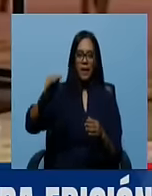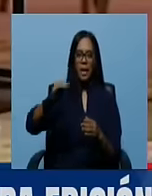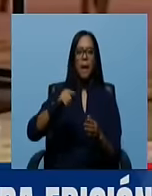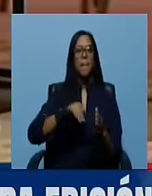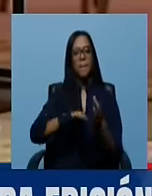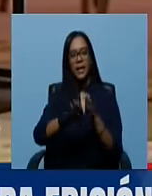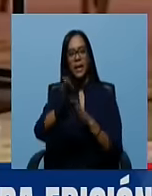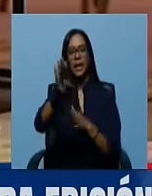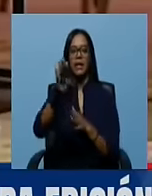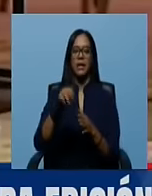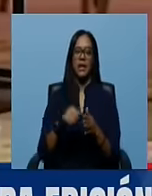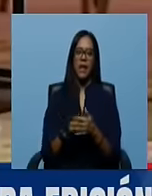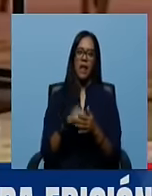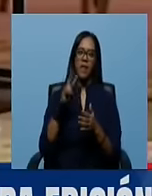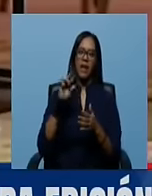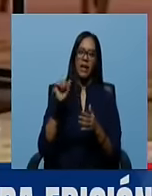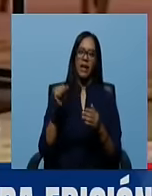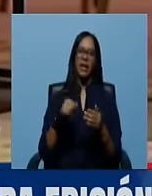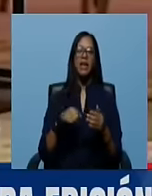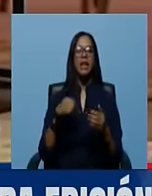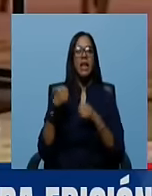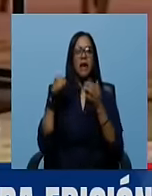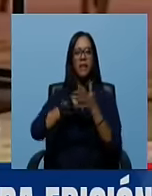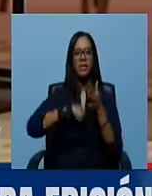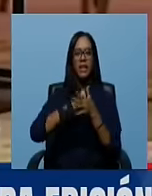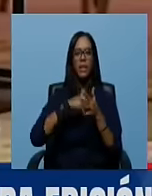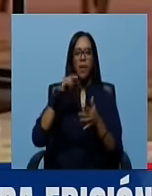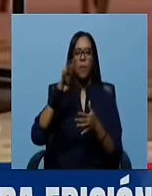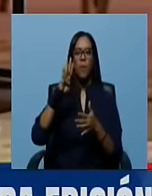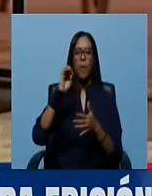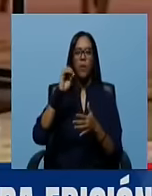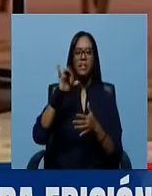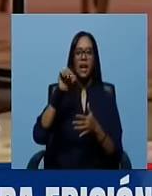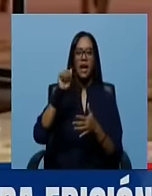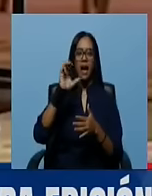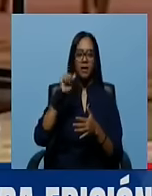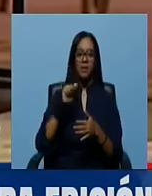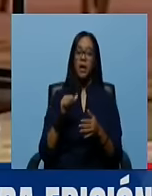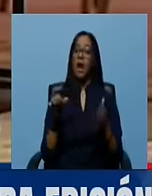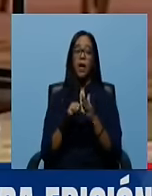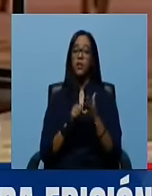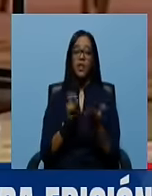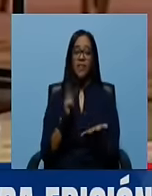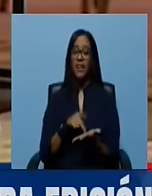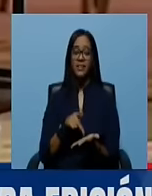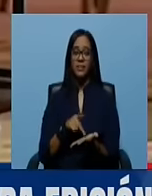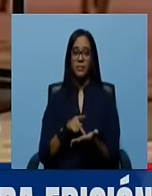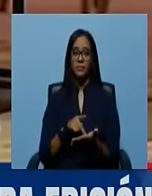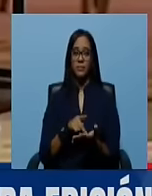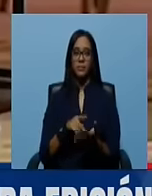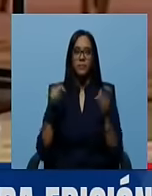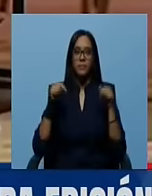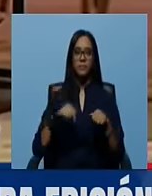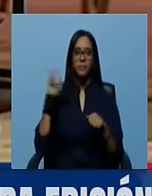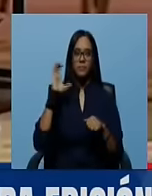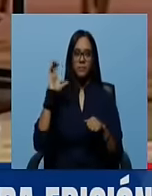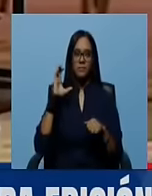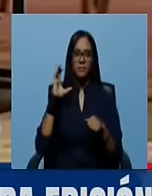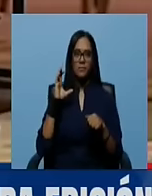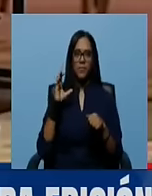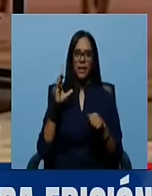a Pantana de Vargas y la batalla de Boyacá. A donde vaya. Y aquí en Caracas